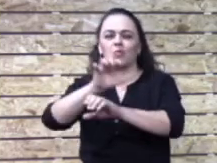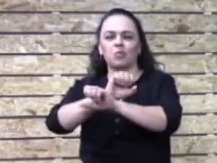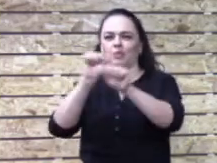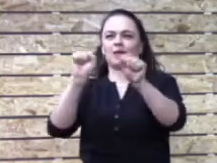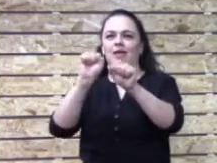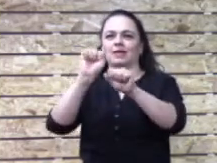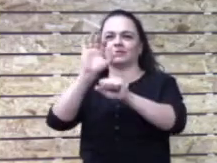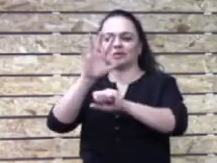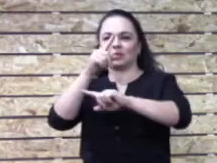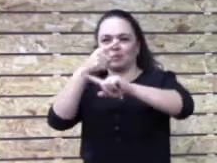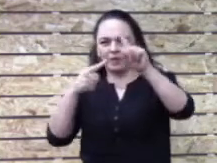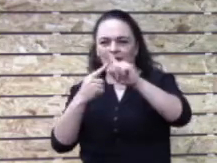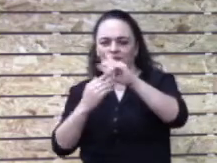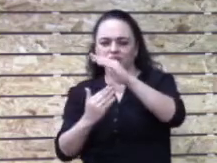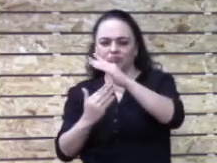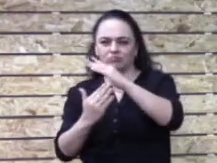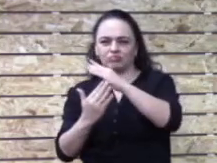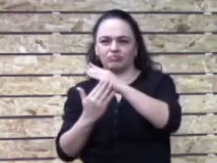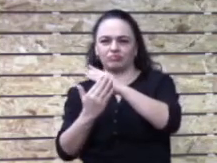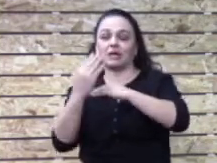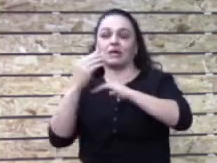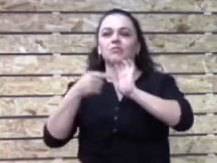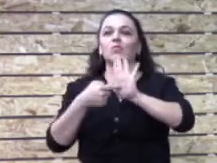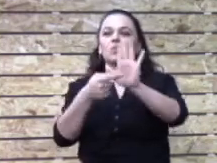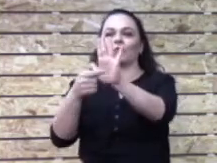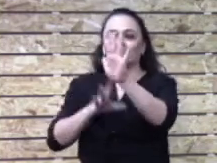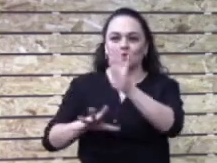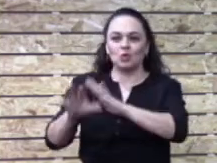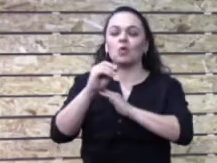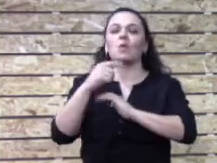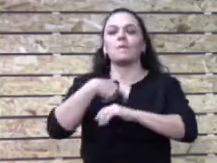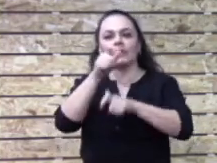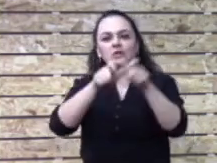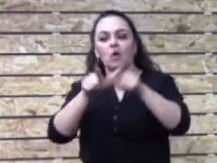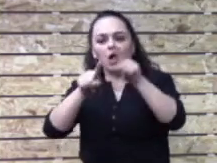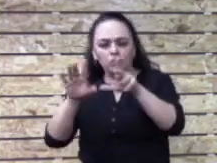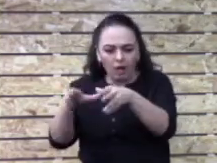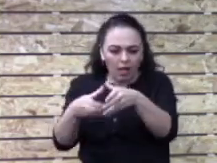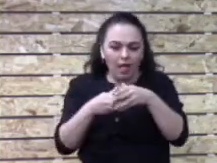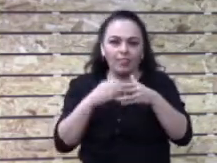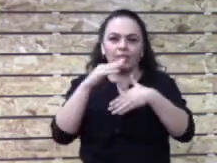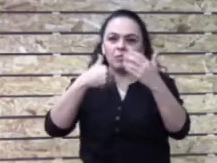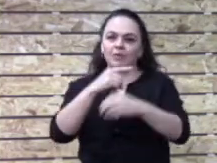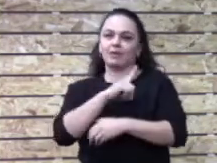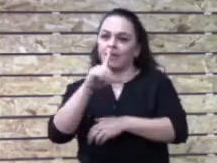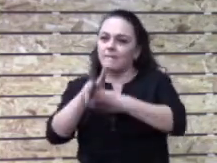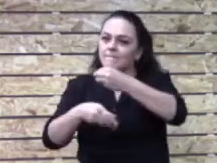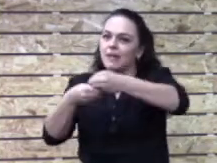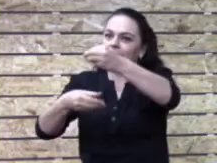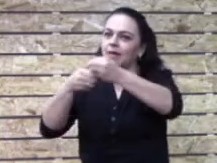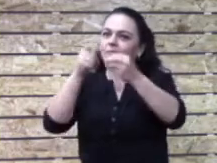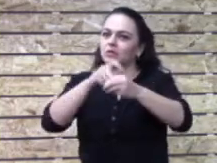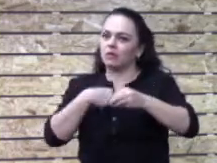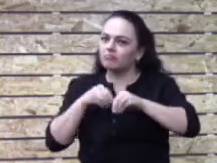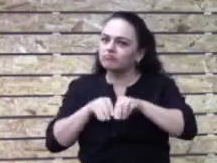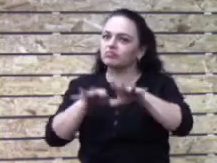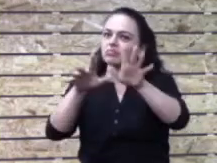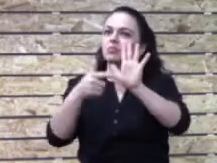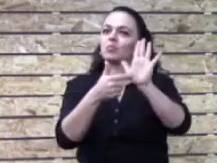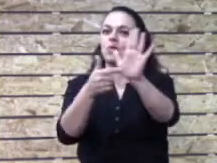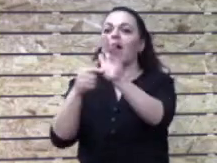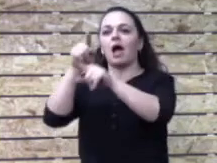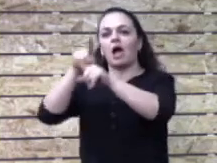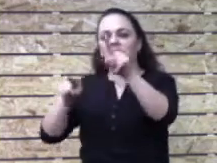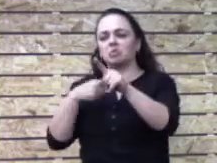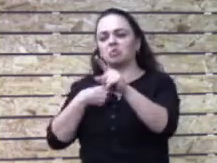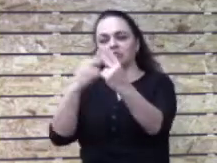Y después los hermanos se sumaron y el liderazgo de la iglesia lo está haciendo de una manera maravillosa, acompañándonos, y muchos lo hacen en la mañana, otros al mediodía,